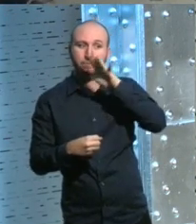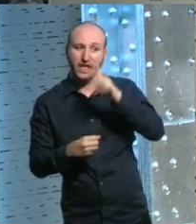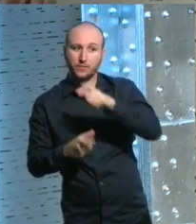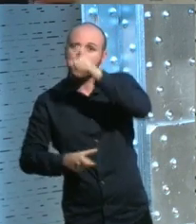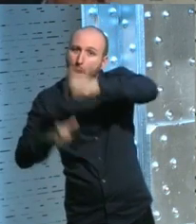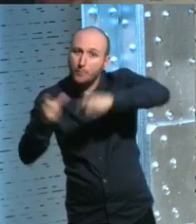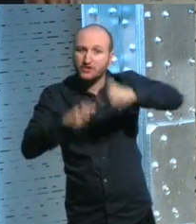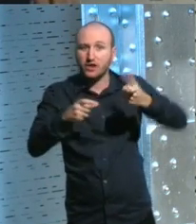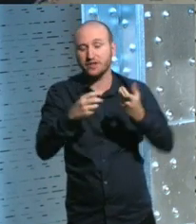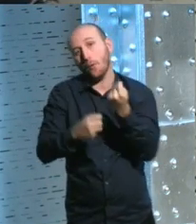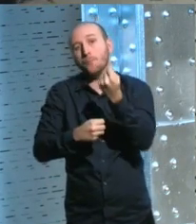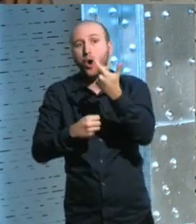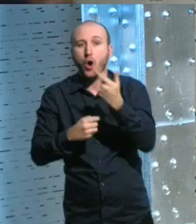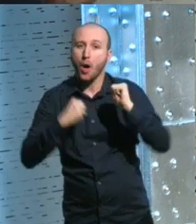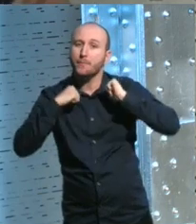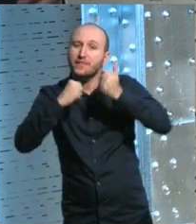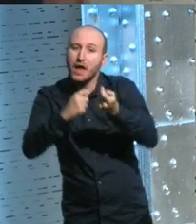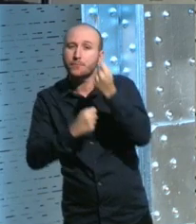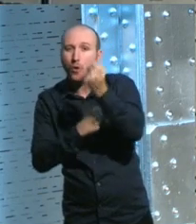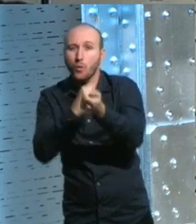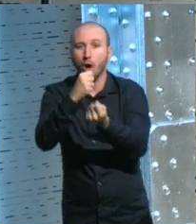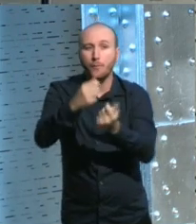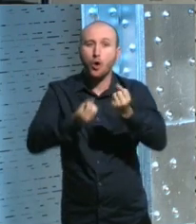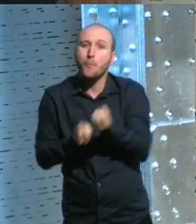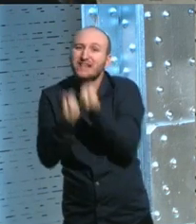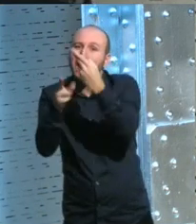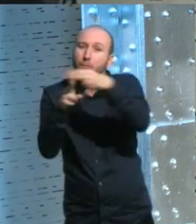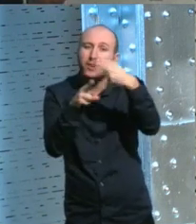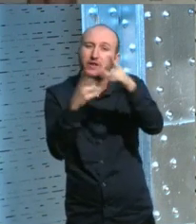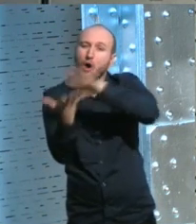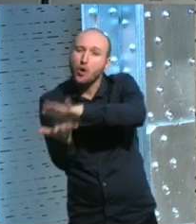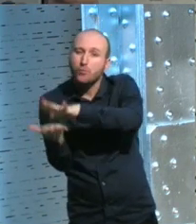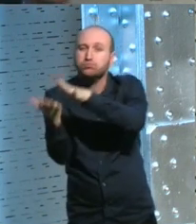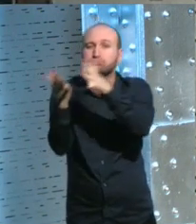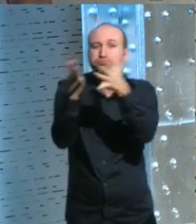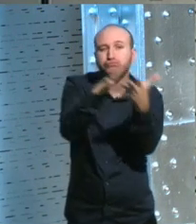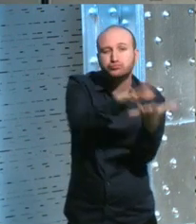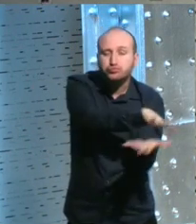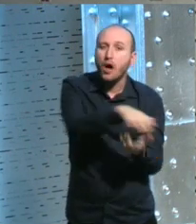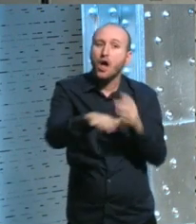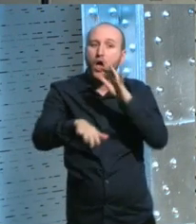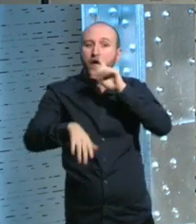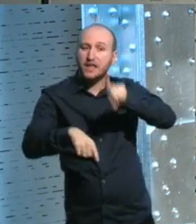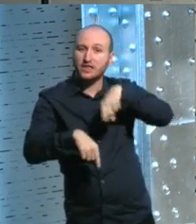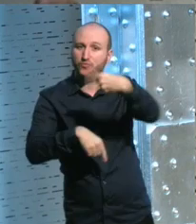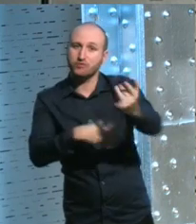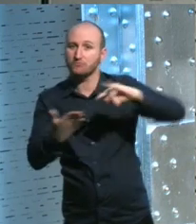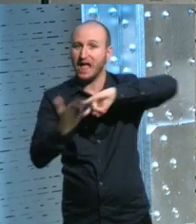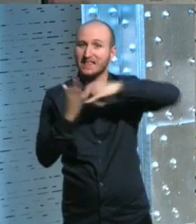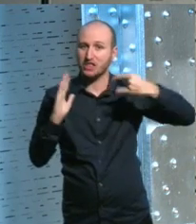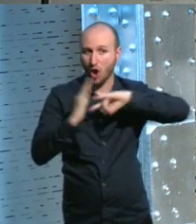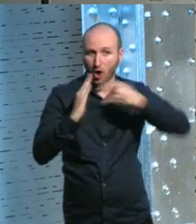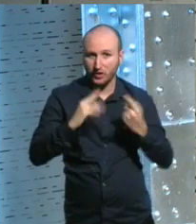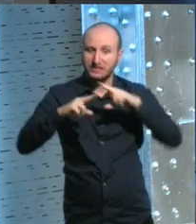que empezó a modificar el uso del mensaje político, después de lo cual se empezó a usar las tecnologías, las